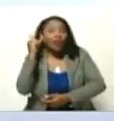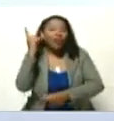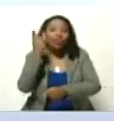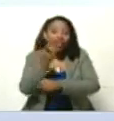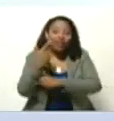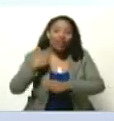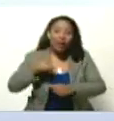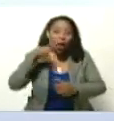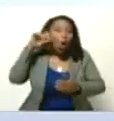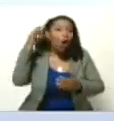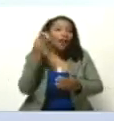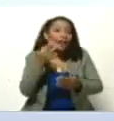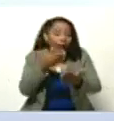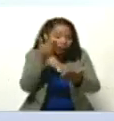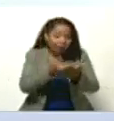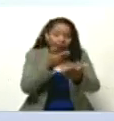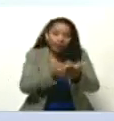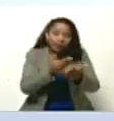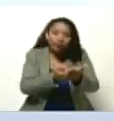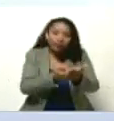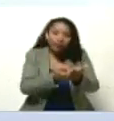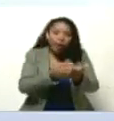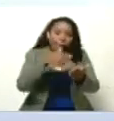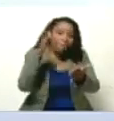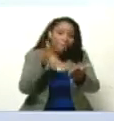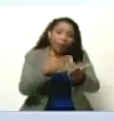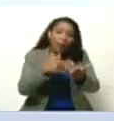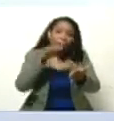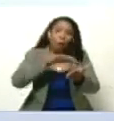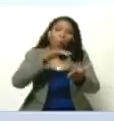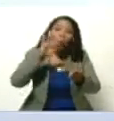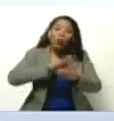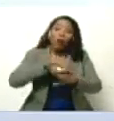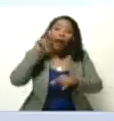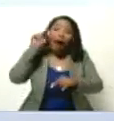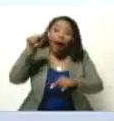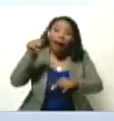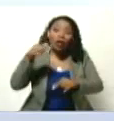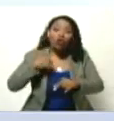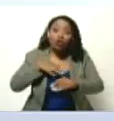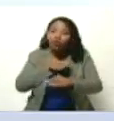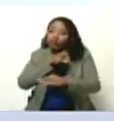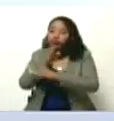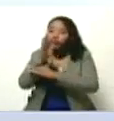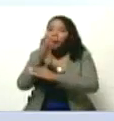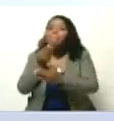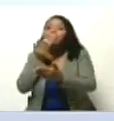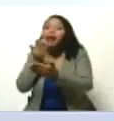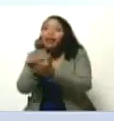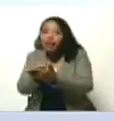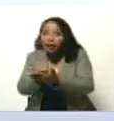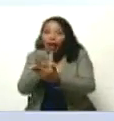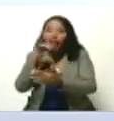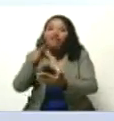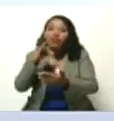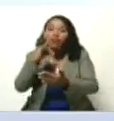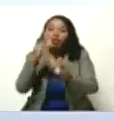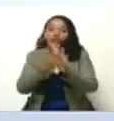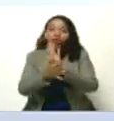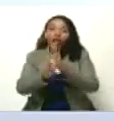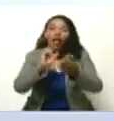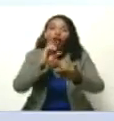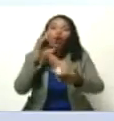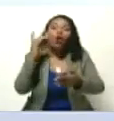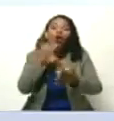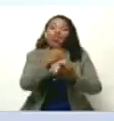las originales, debe tener su soporte, pues, porque es a él o a ella que nosotros vamos a requerirle eso. ¿Qué debemos